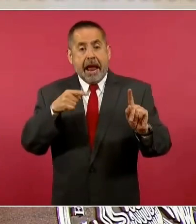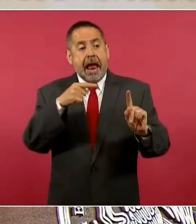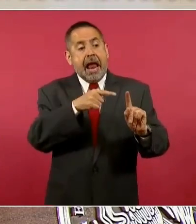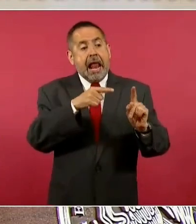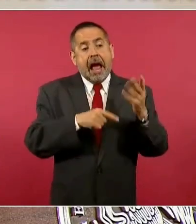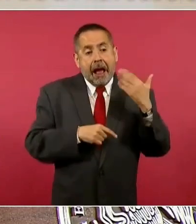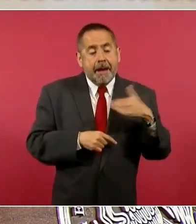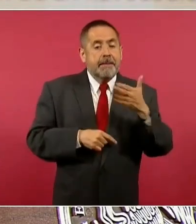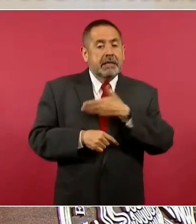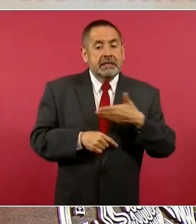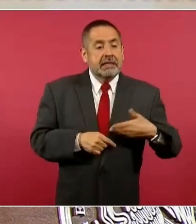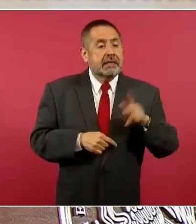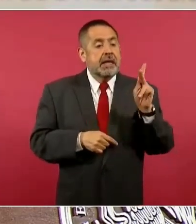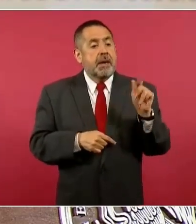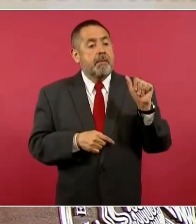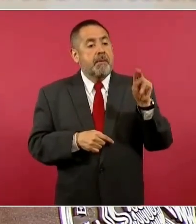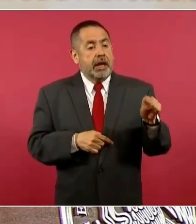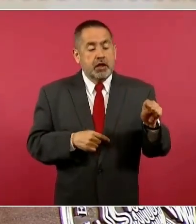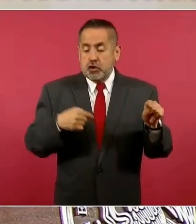era presidente del PRD,